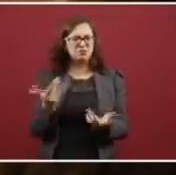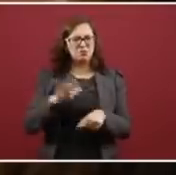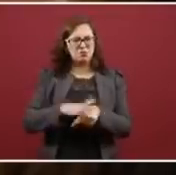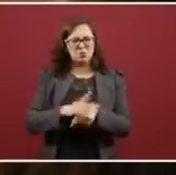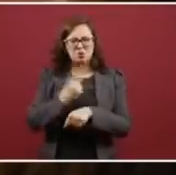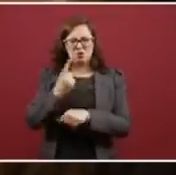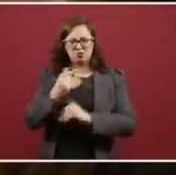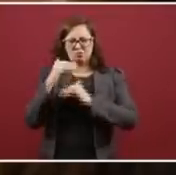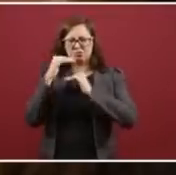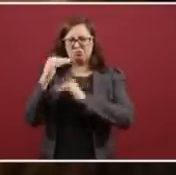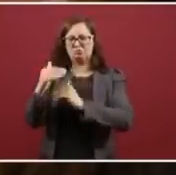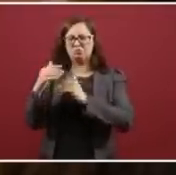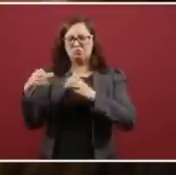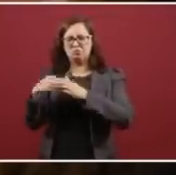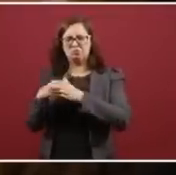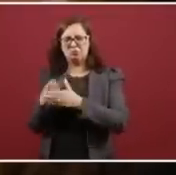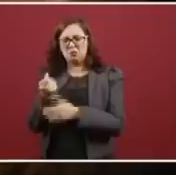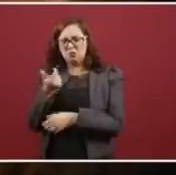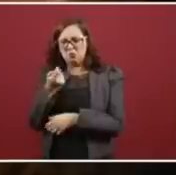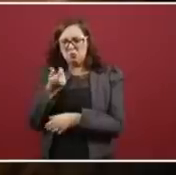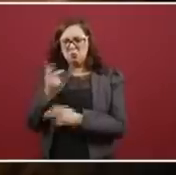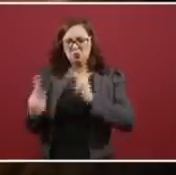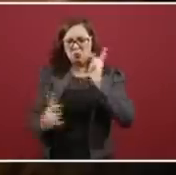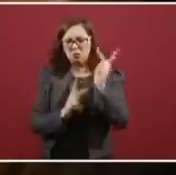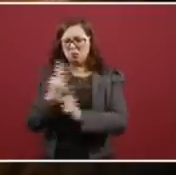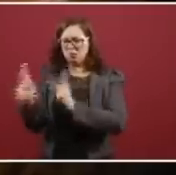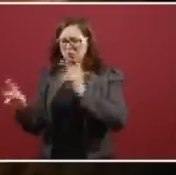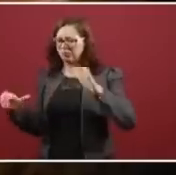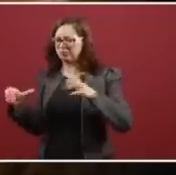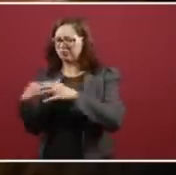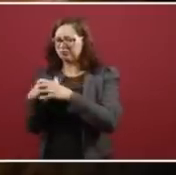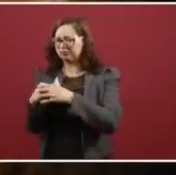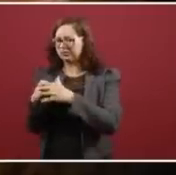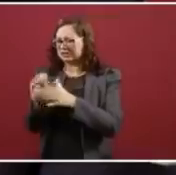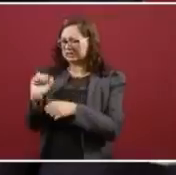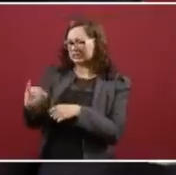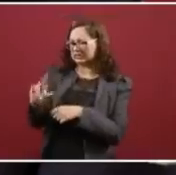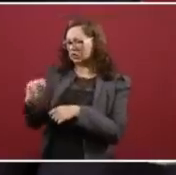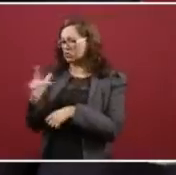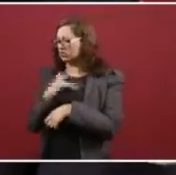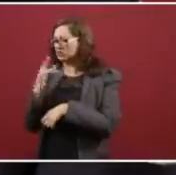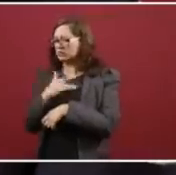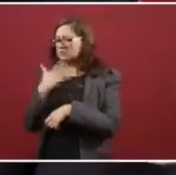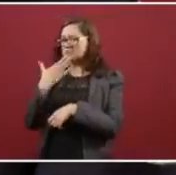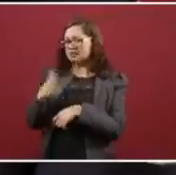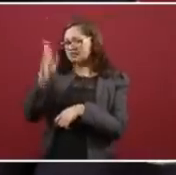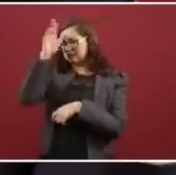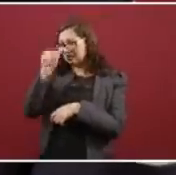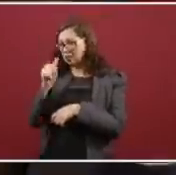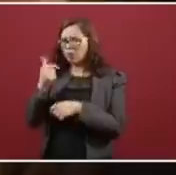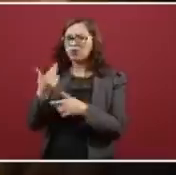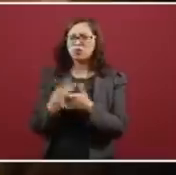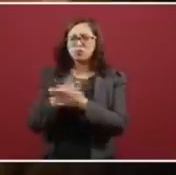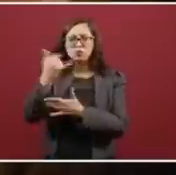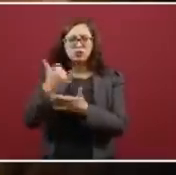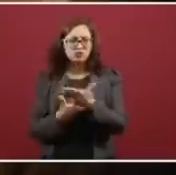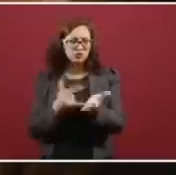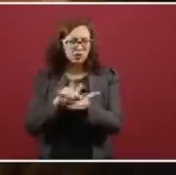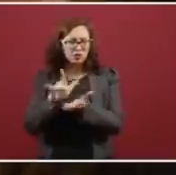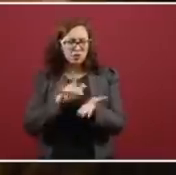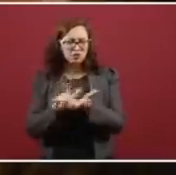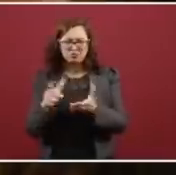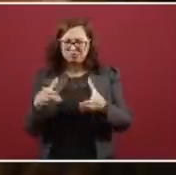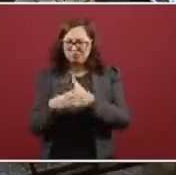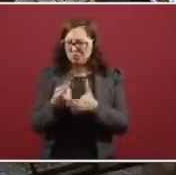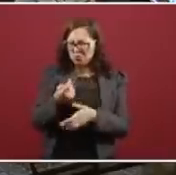consulta tan limitada o un universo tan limitado para saber si la gente estaba de acuerdo o no con este proyecto